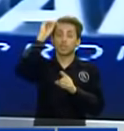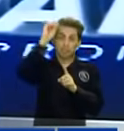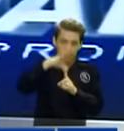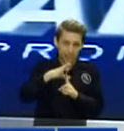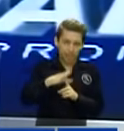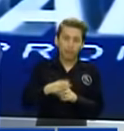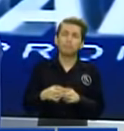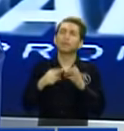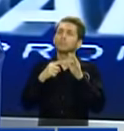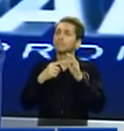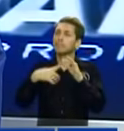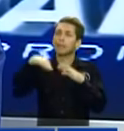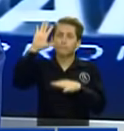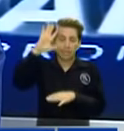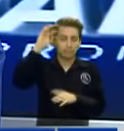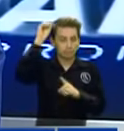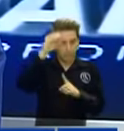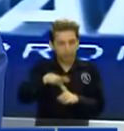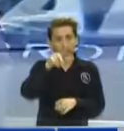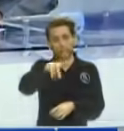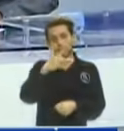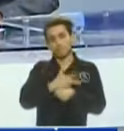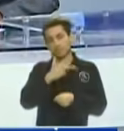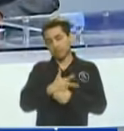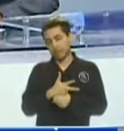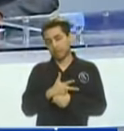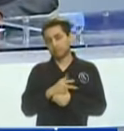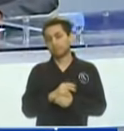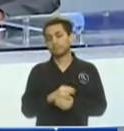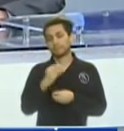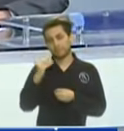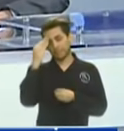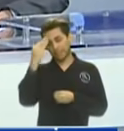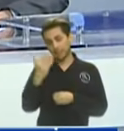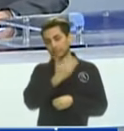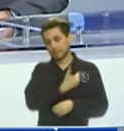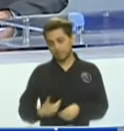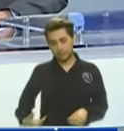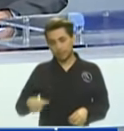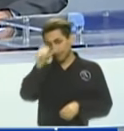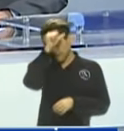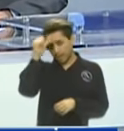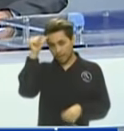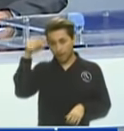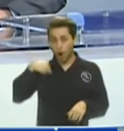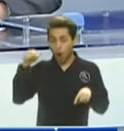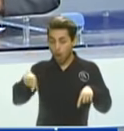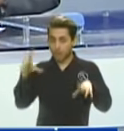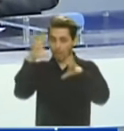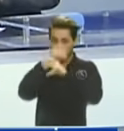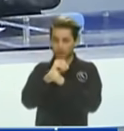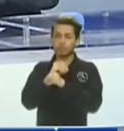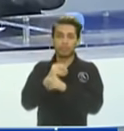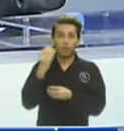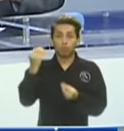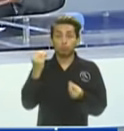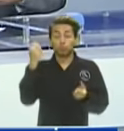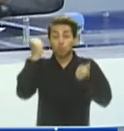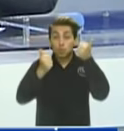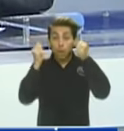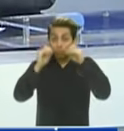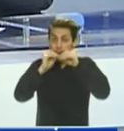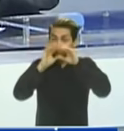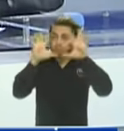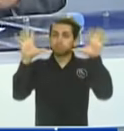especialmente que Dios bendiga a Guatemala. Muchas gracias, señor presidente Alejandro Yamatei, por habernos acompañado esta noche. Hemos resuelto muchas dudas, seguramente habrá muchas